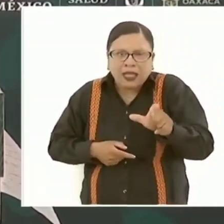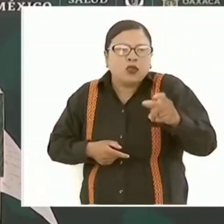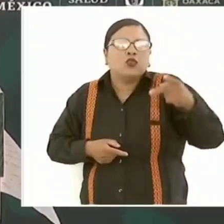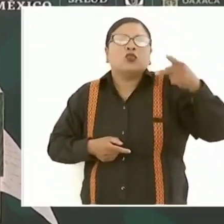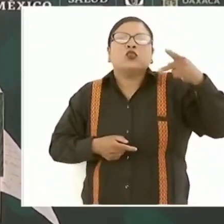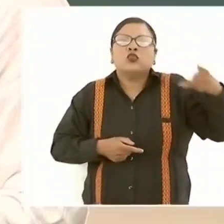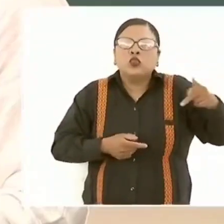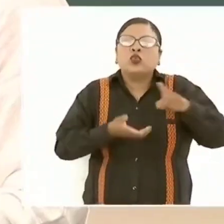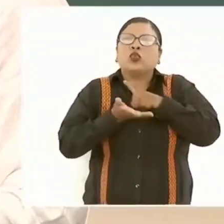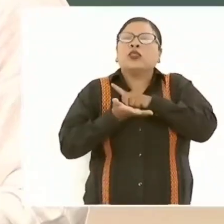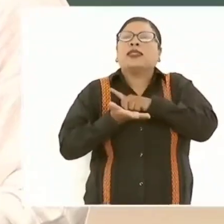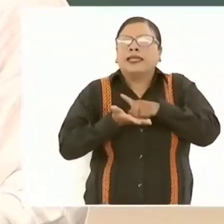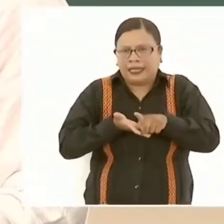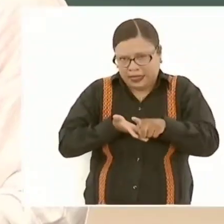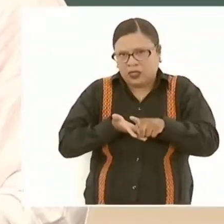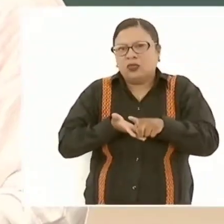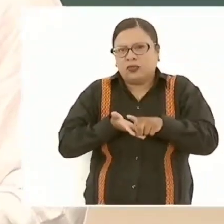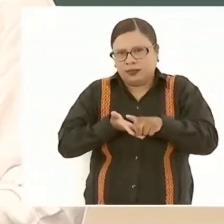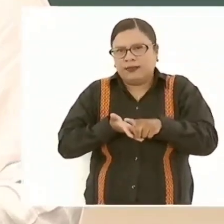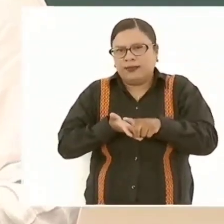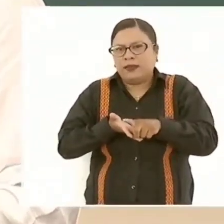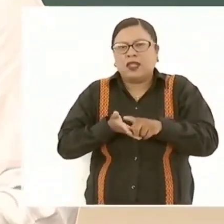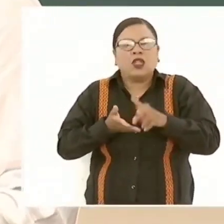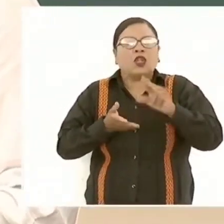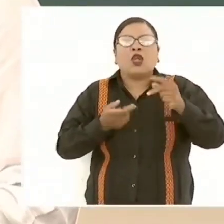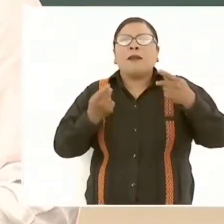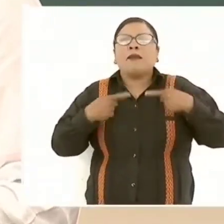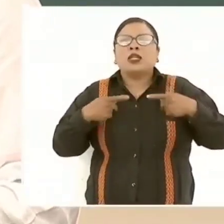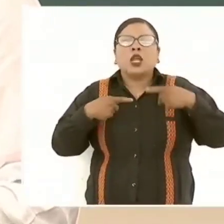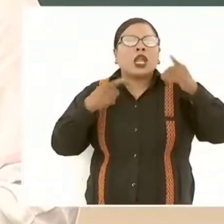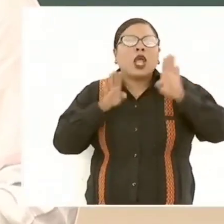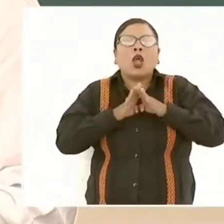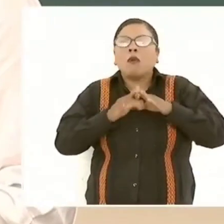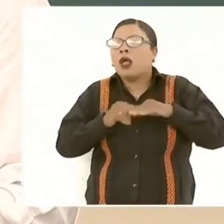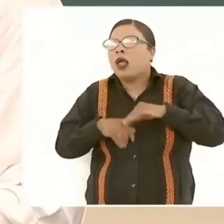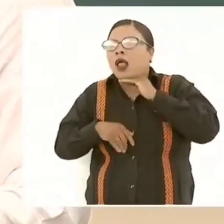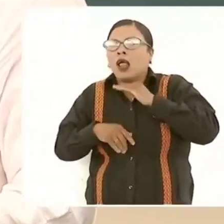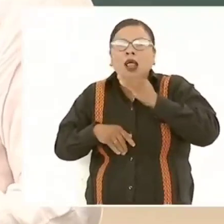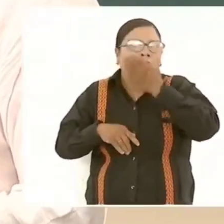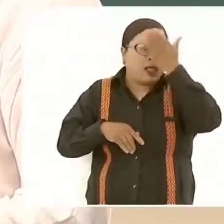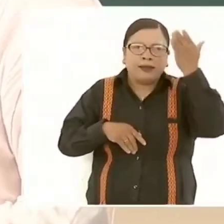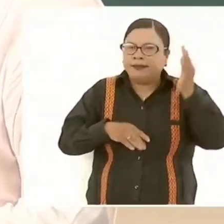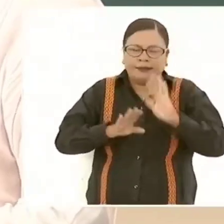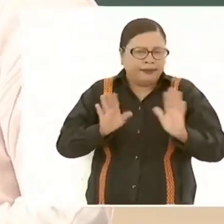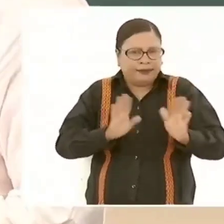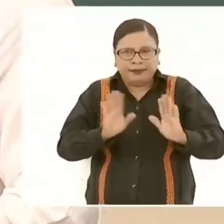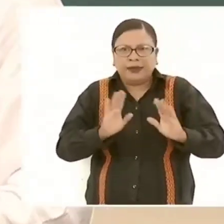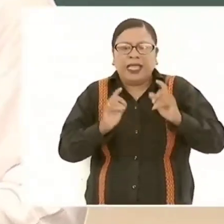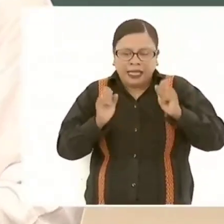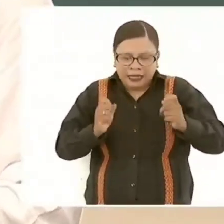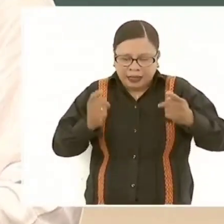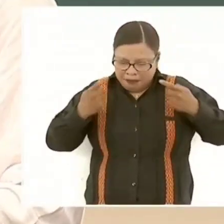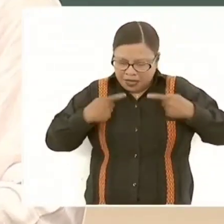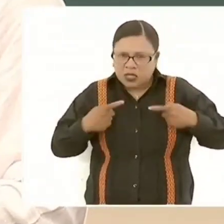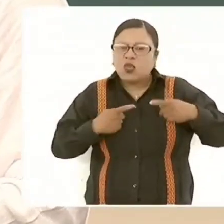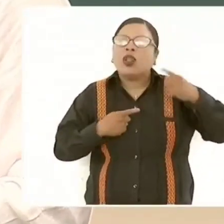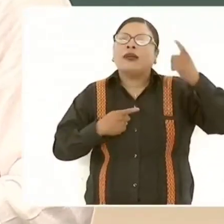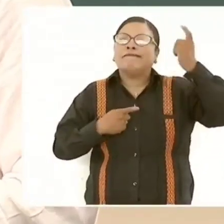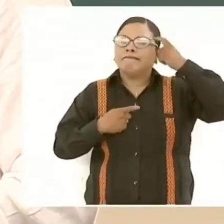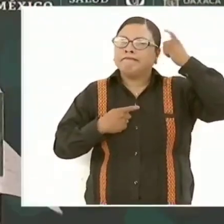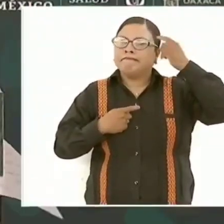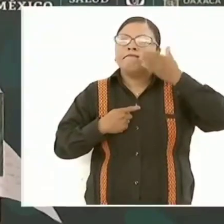derechos ciudadanos, porque ya no somos ciudadanos imaginarios, somos ciudadanos muy